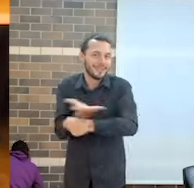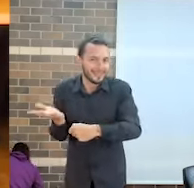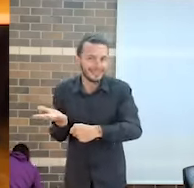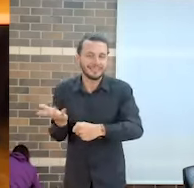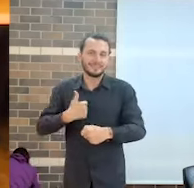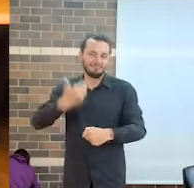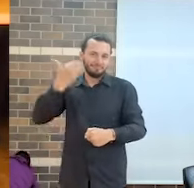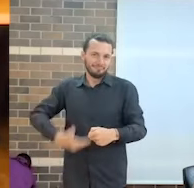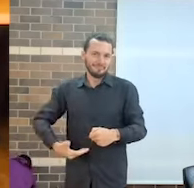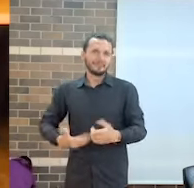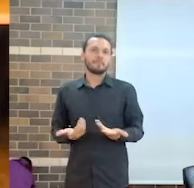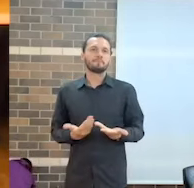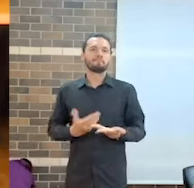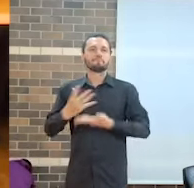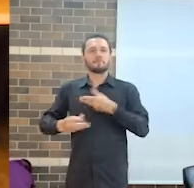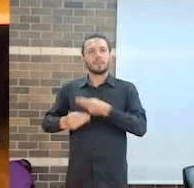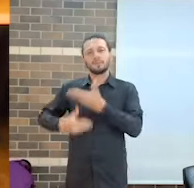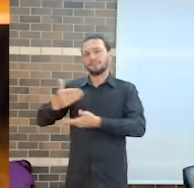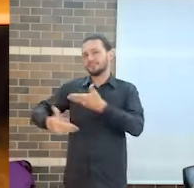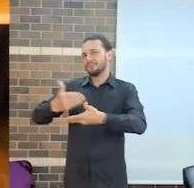que muchos procesos que